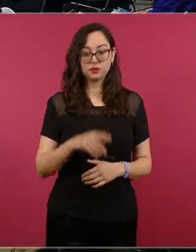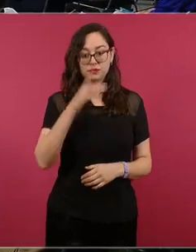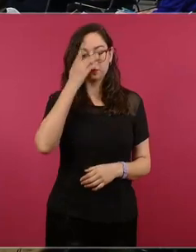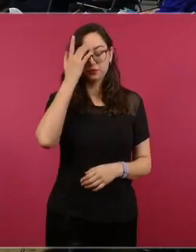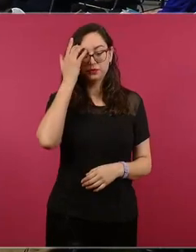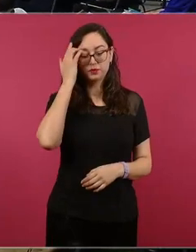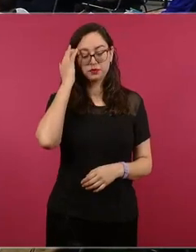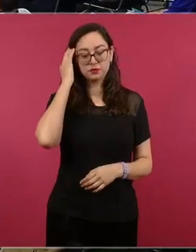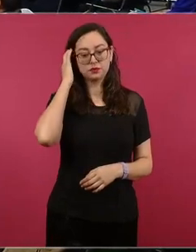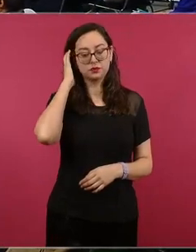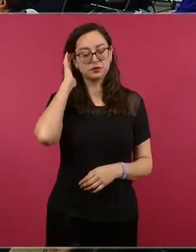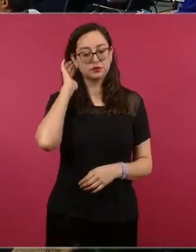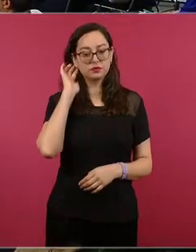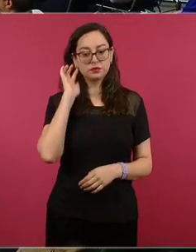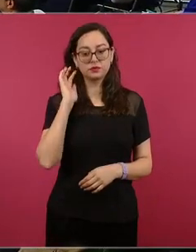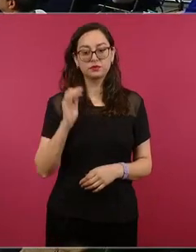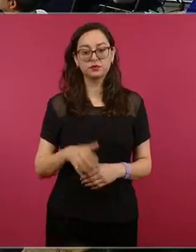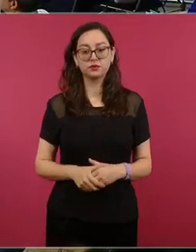Ah, está.